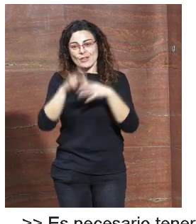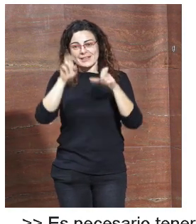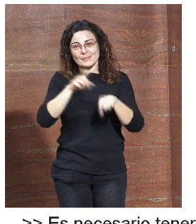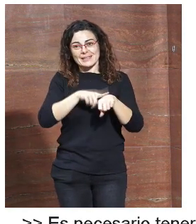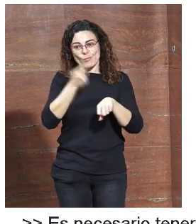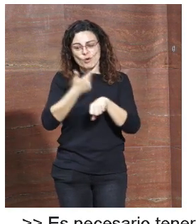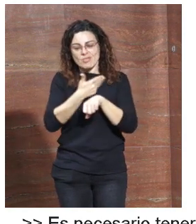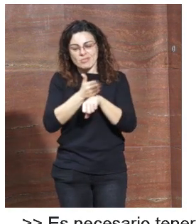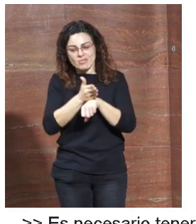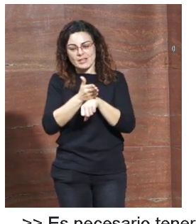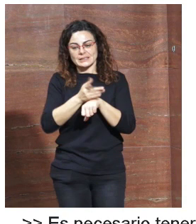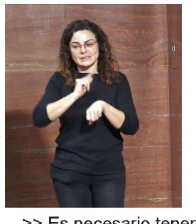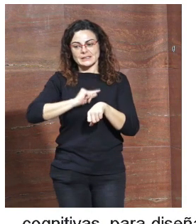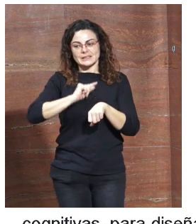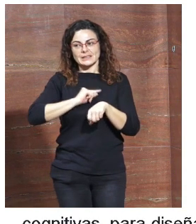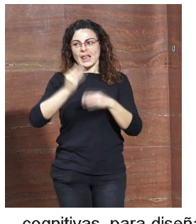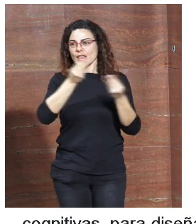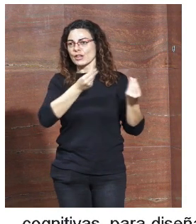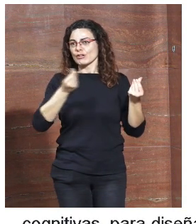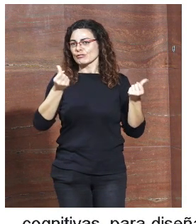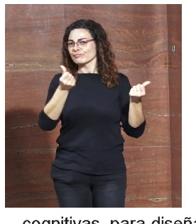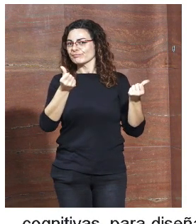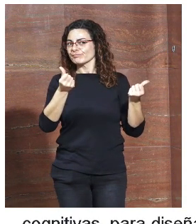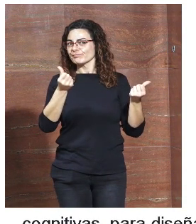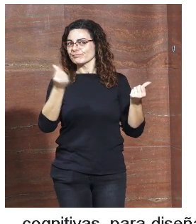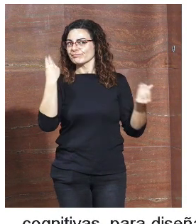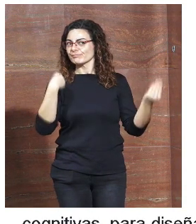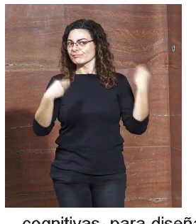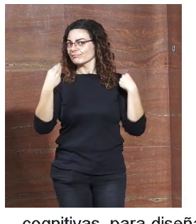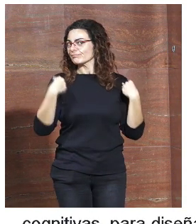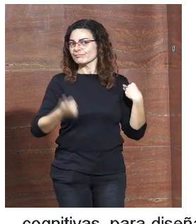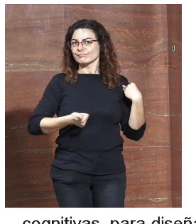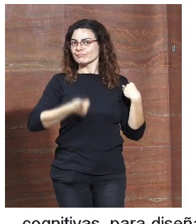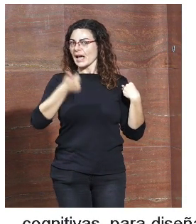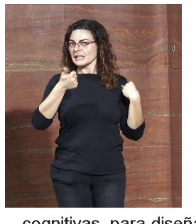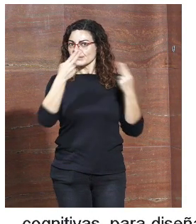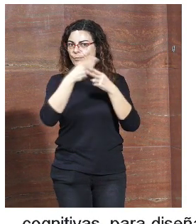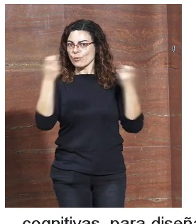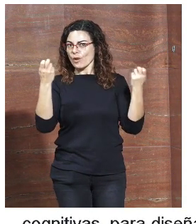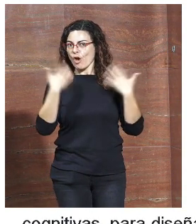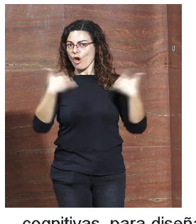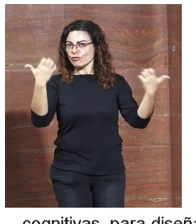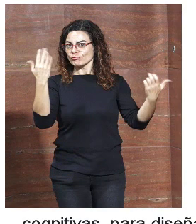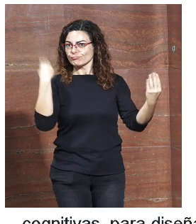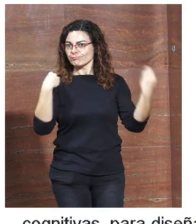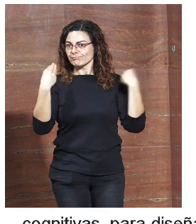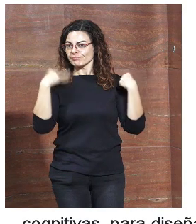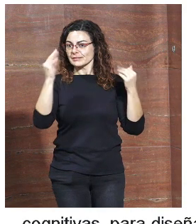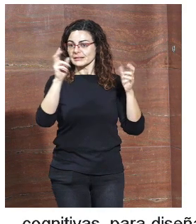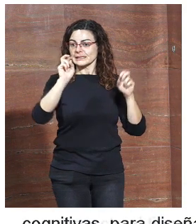tiempo y parece que no hay ninguna otra pregunta de parte del público, pues